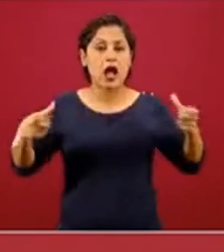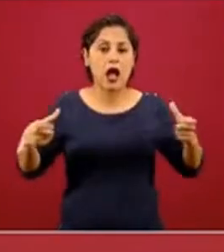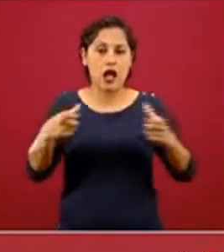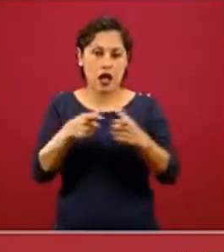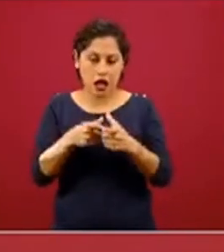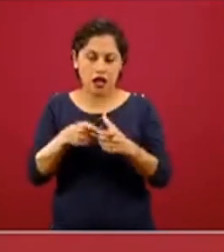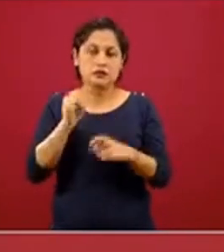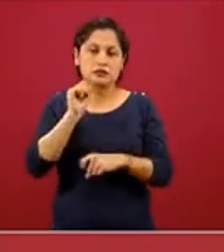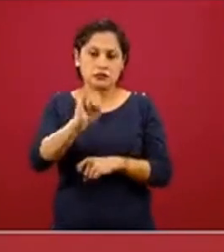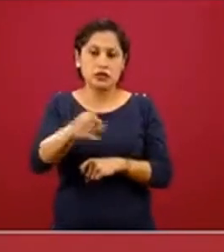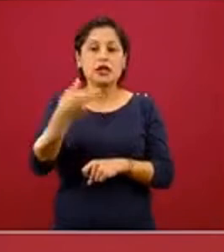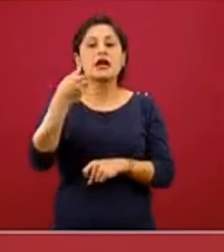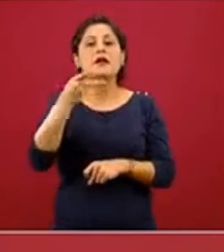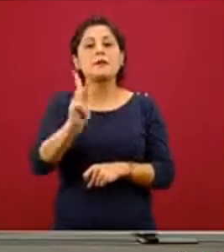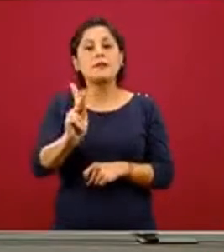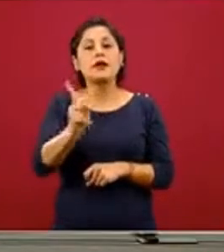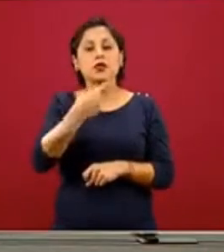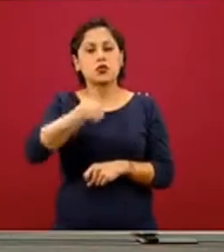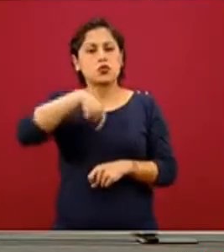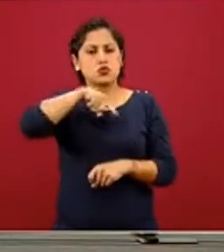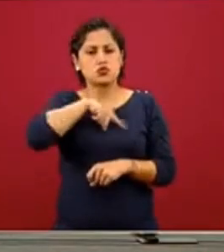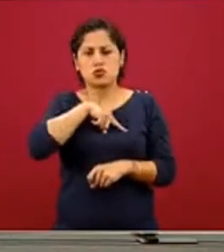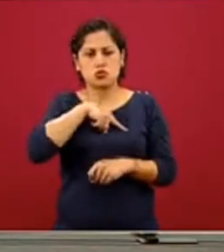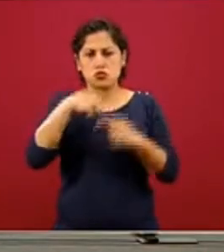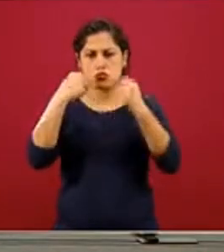de extremar la